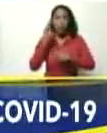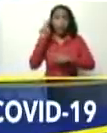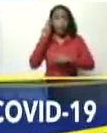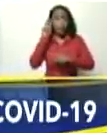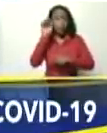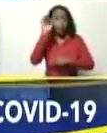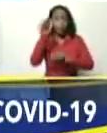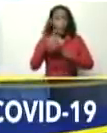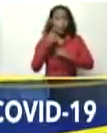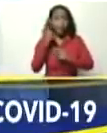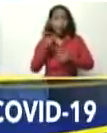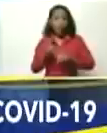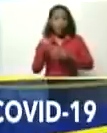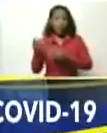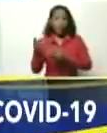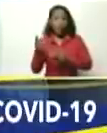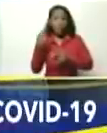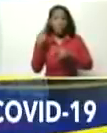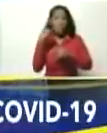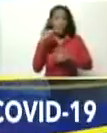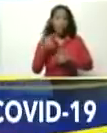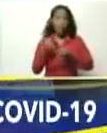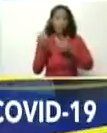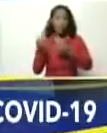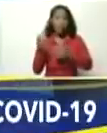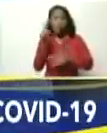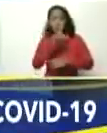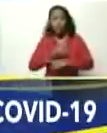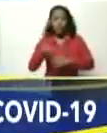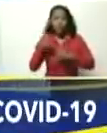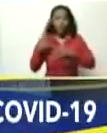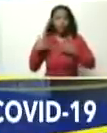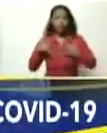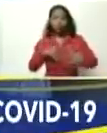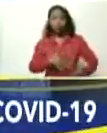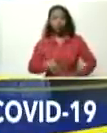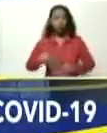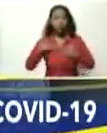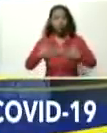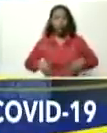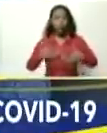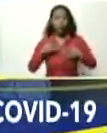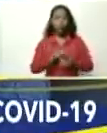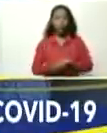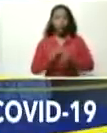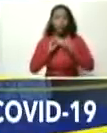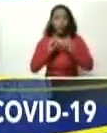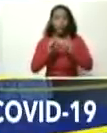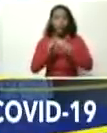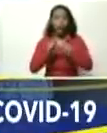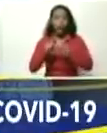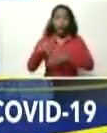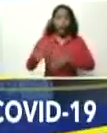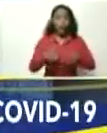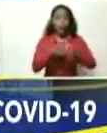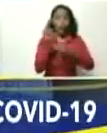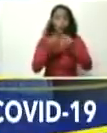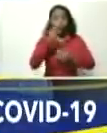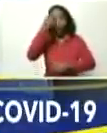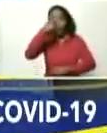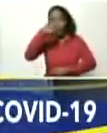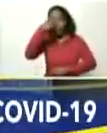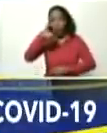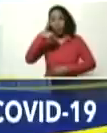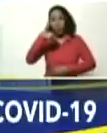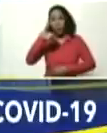caso de infección, van a haber menos partículas virales circulando en nuestro organismo. Va a seguir el curso como también el virus de la gripe.